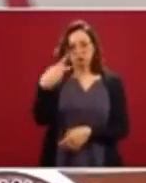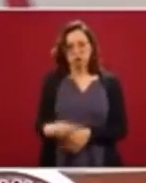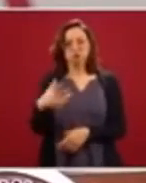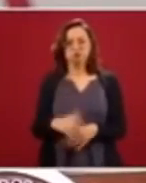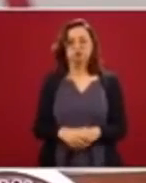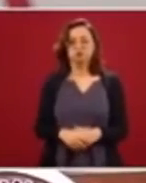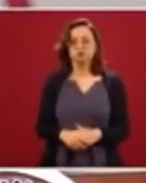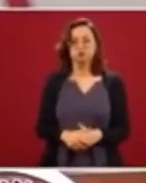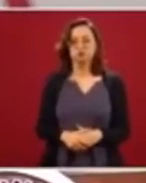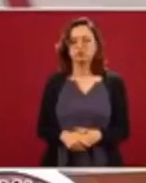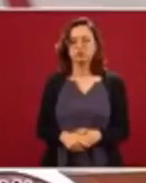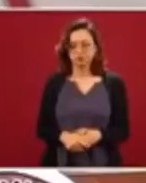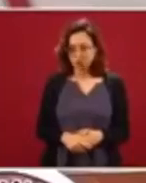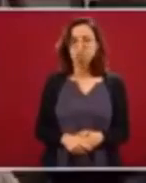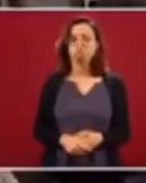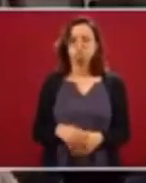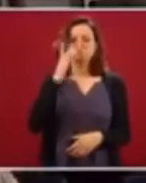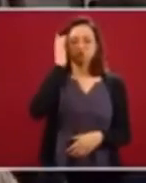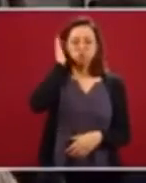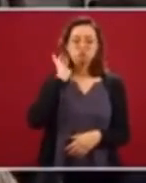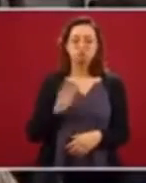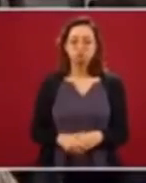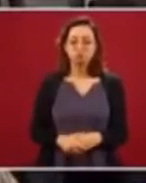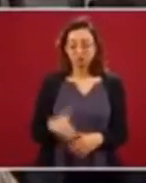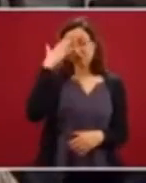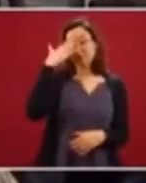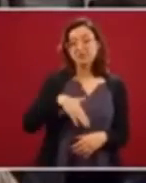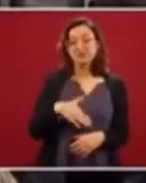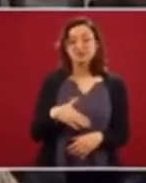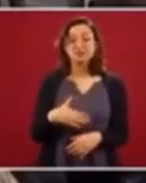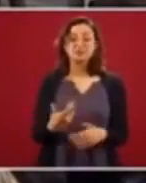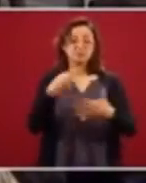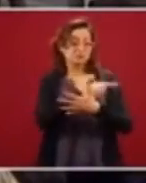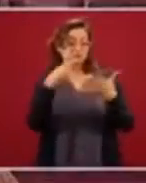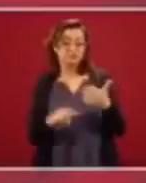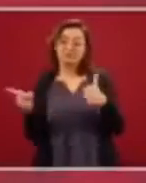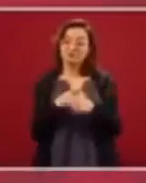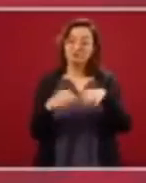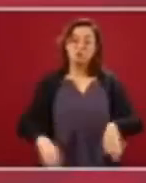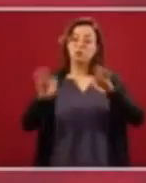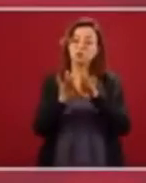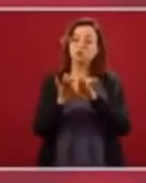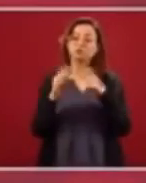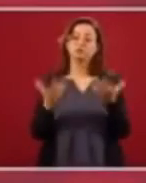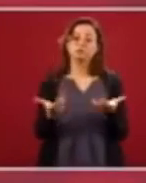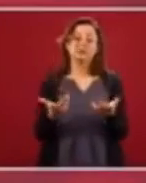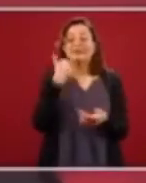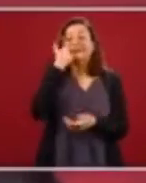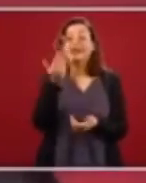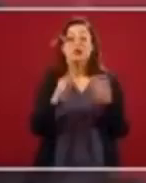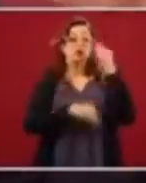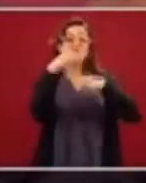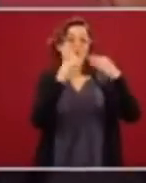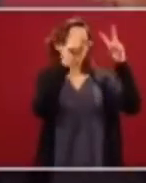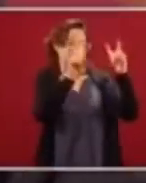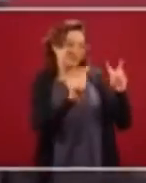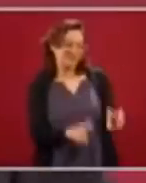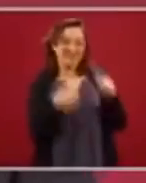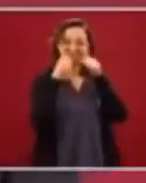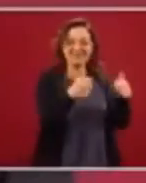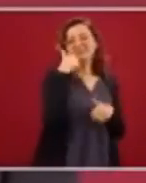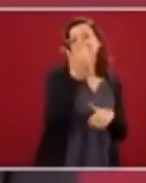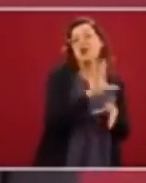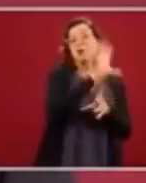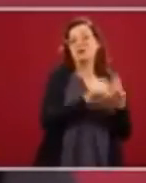extranjero. Eso es. Ya sabemos pues, cuáles son las prioridades básicas y queremos atender todo. Cuando voy a